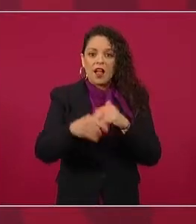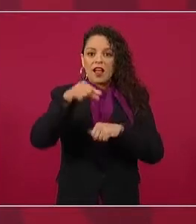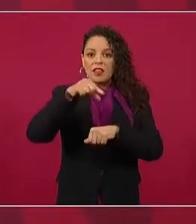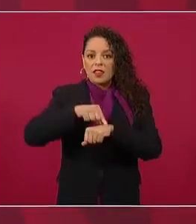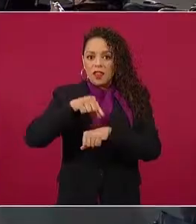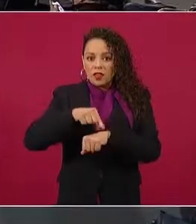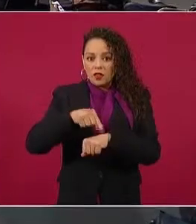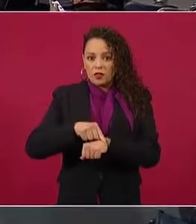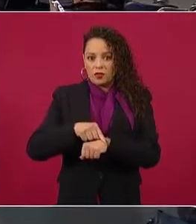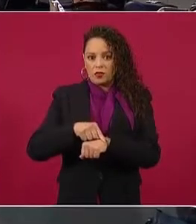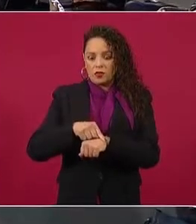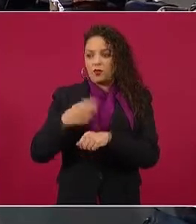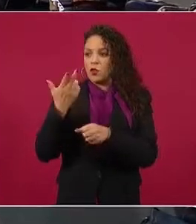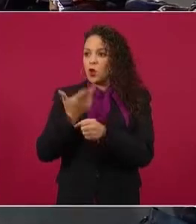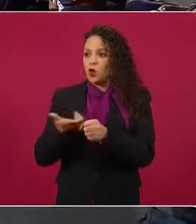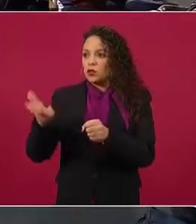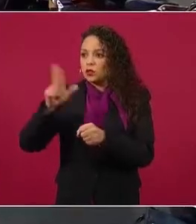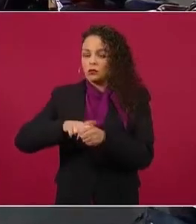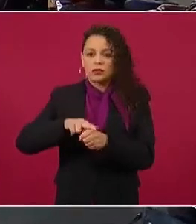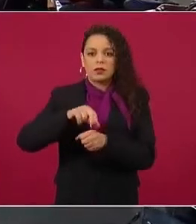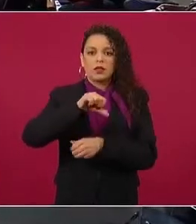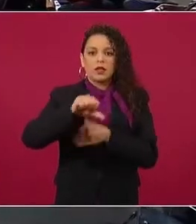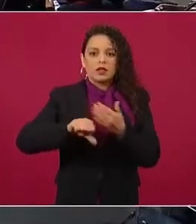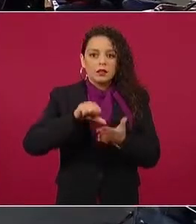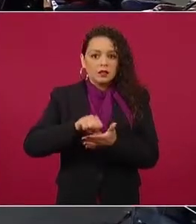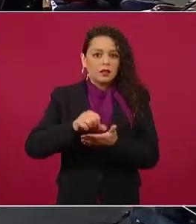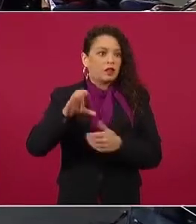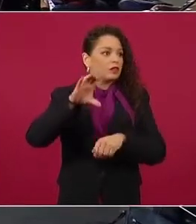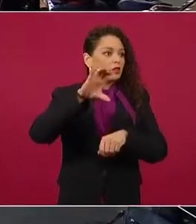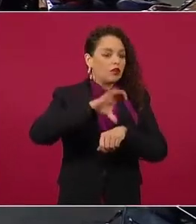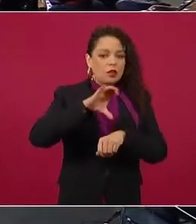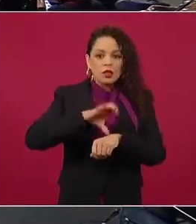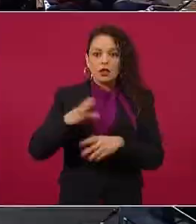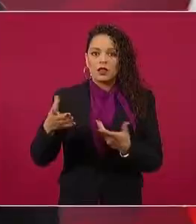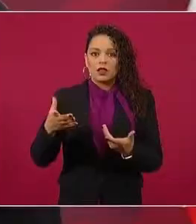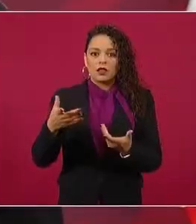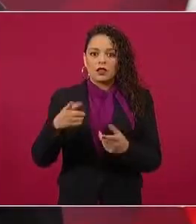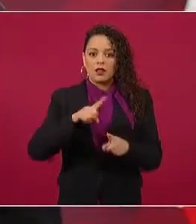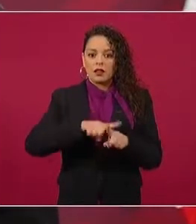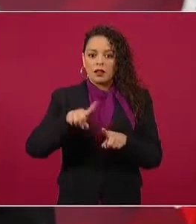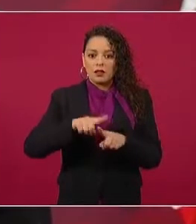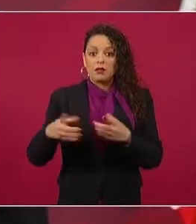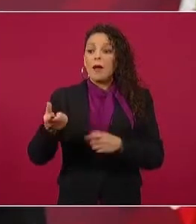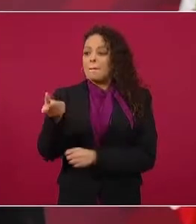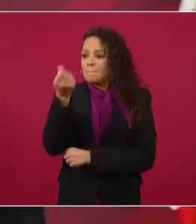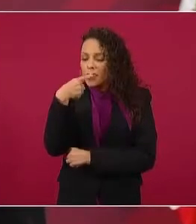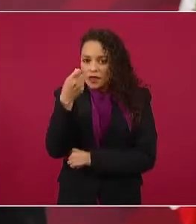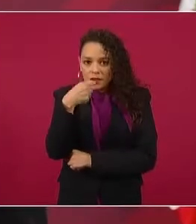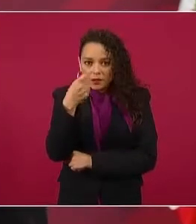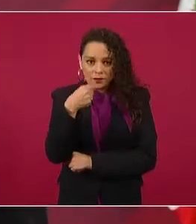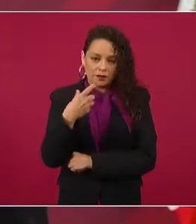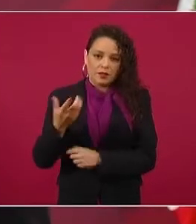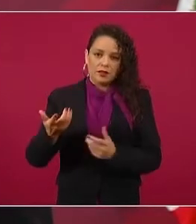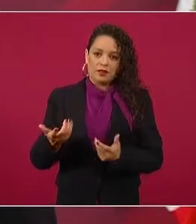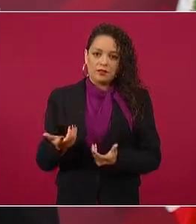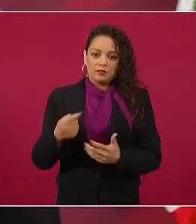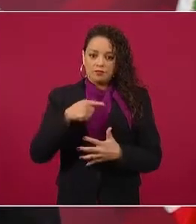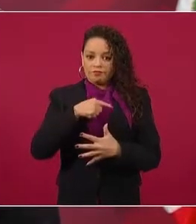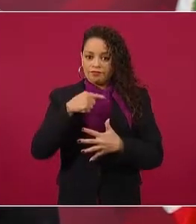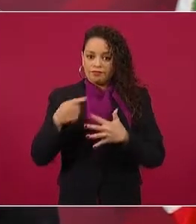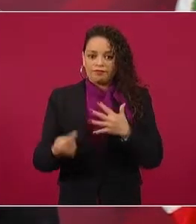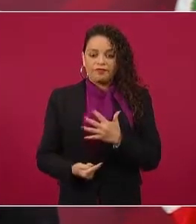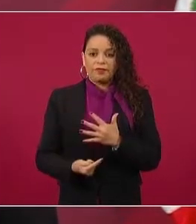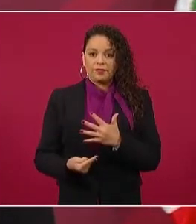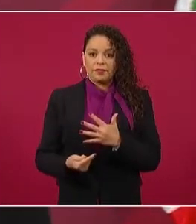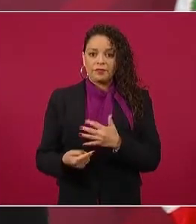médicas rurales, en los hospitales, los especialistas, las medicinas, y que